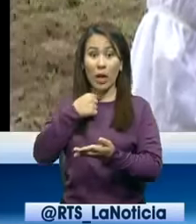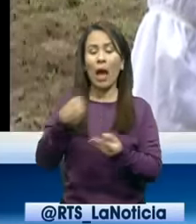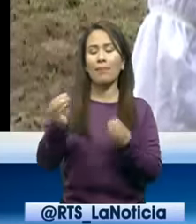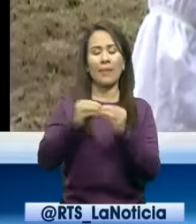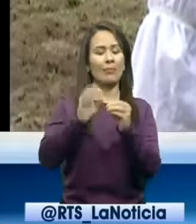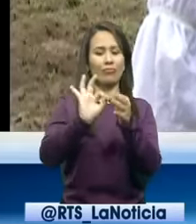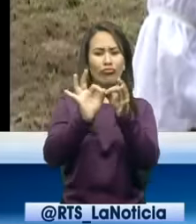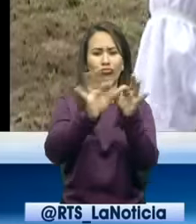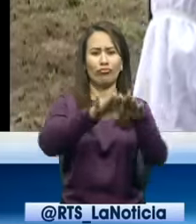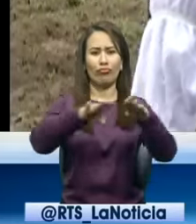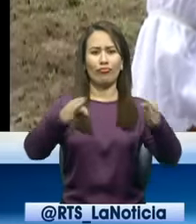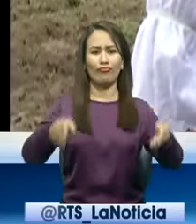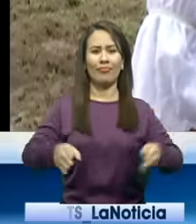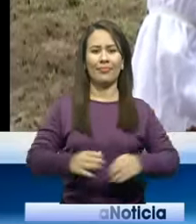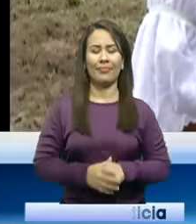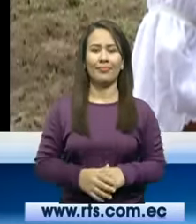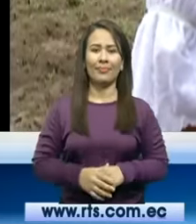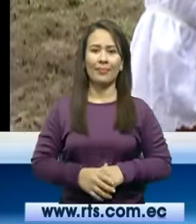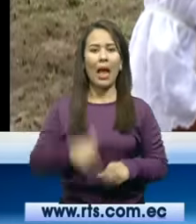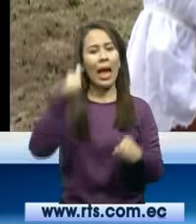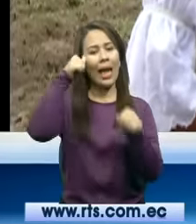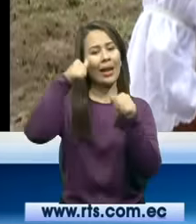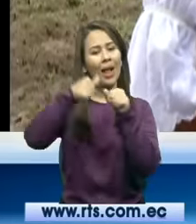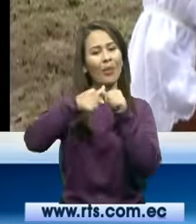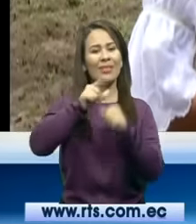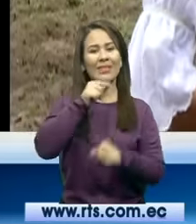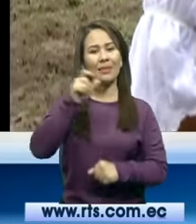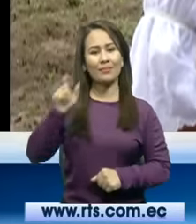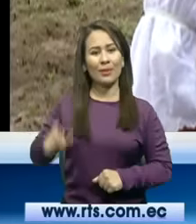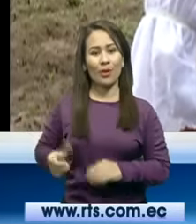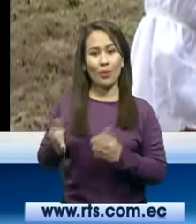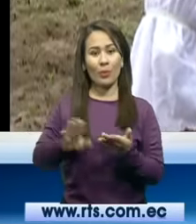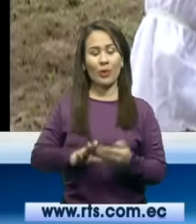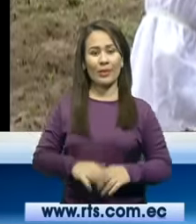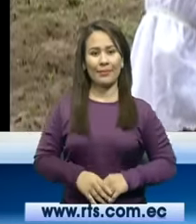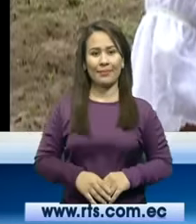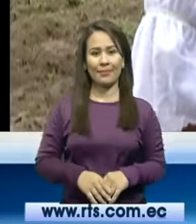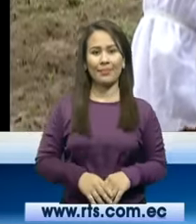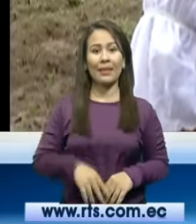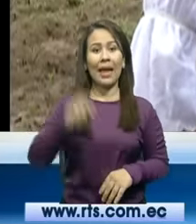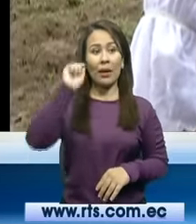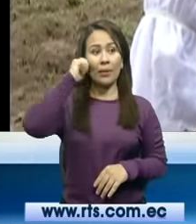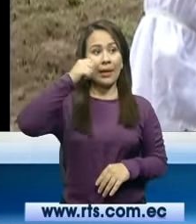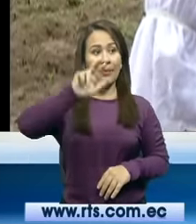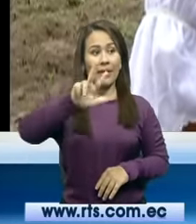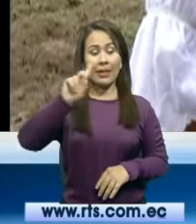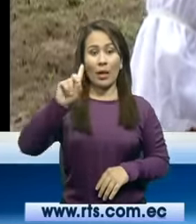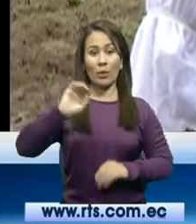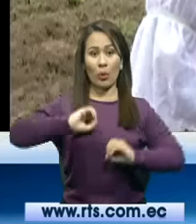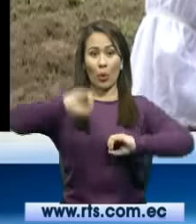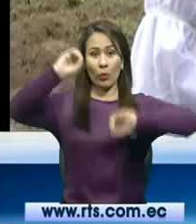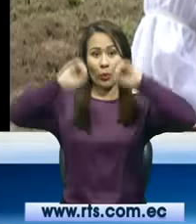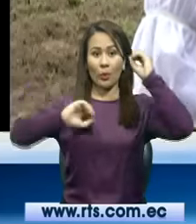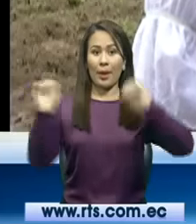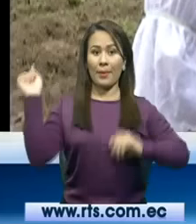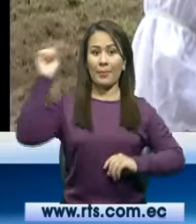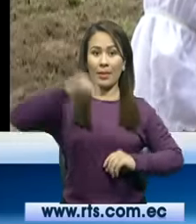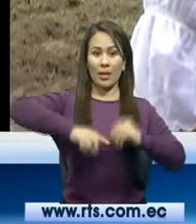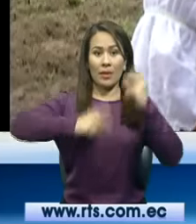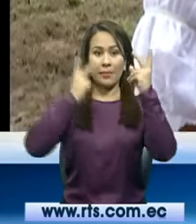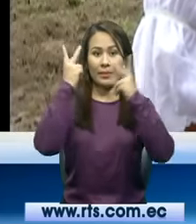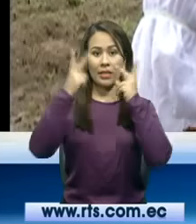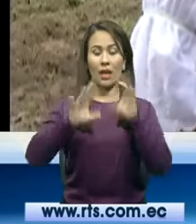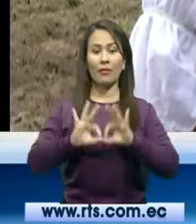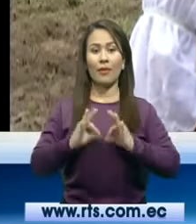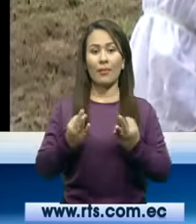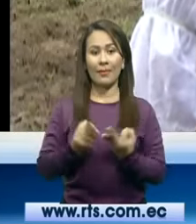fue. Entonces, eso se pone. Porque siempre se cree que el 31 viene a la casa, a la familia, visita